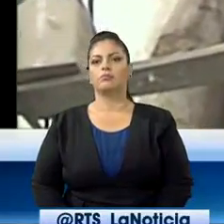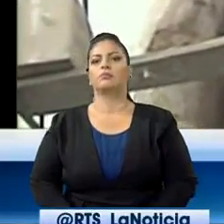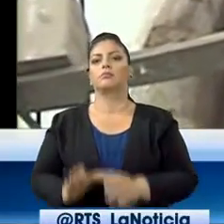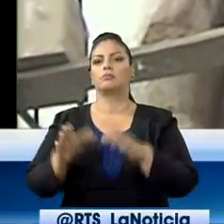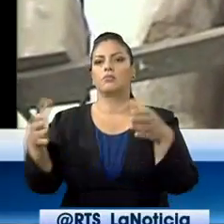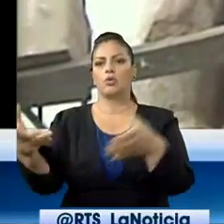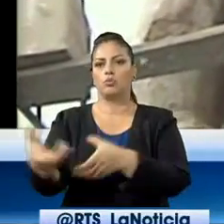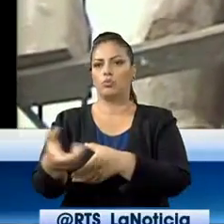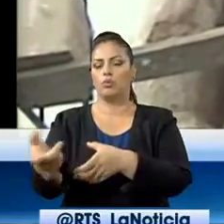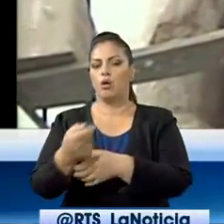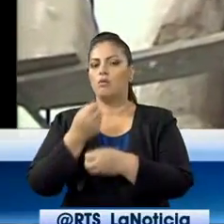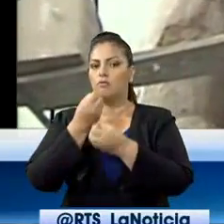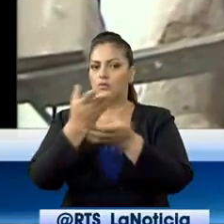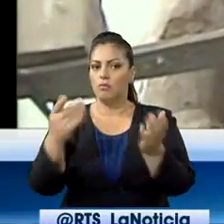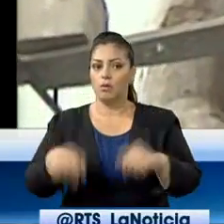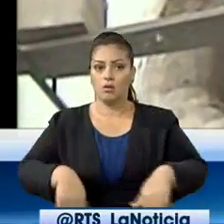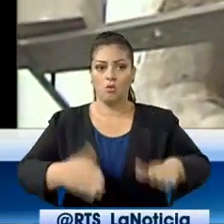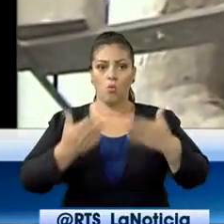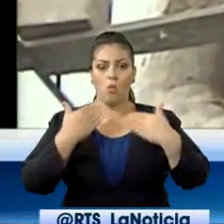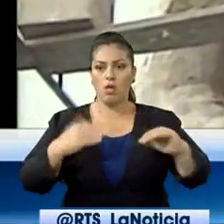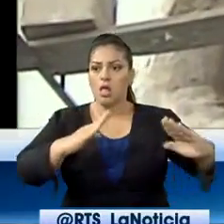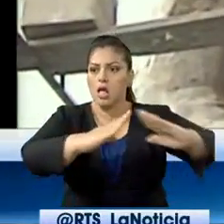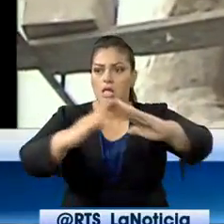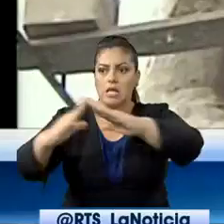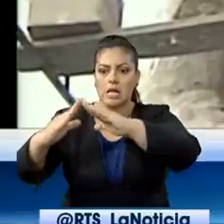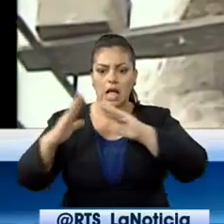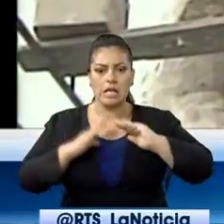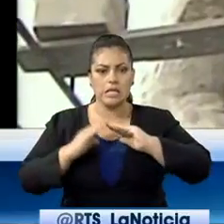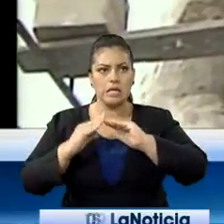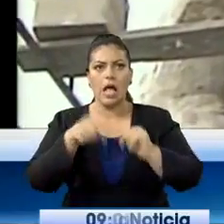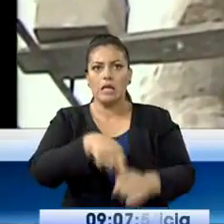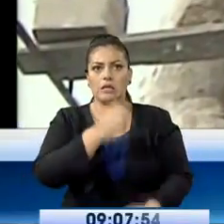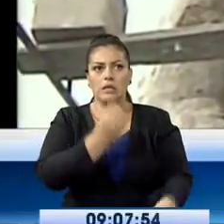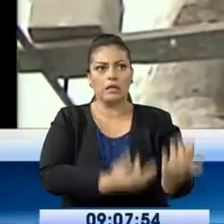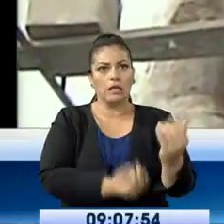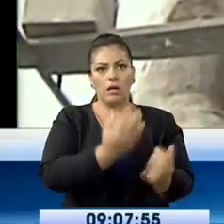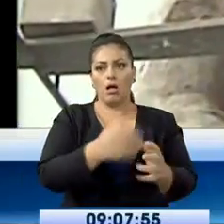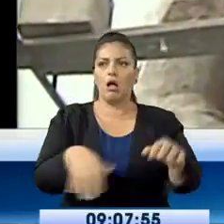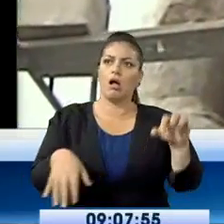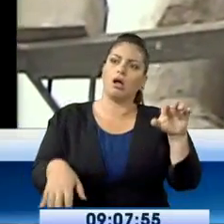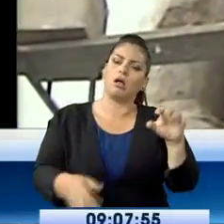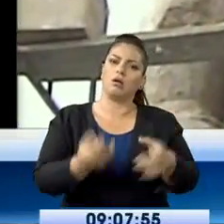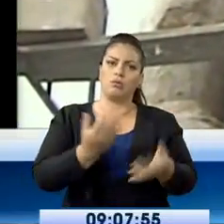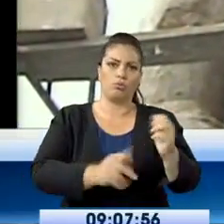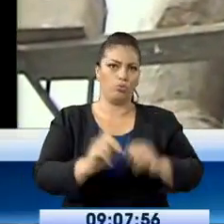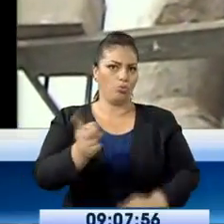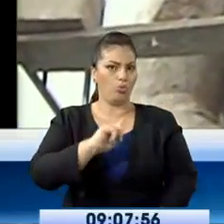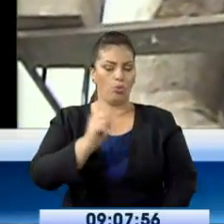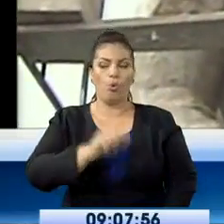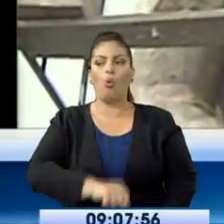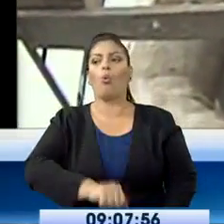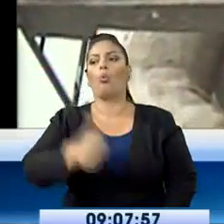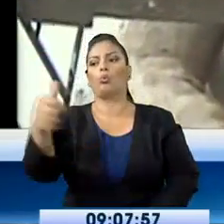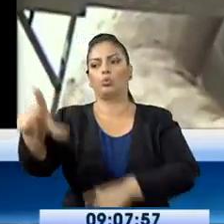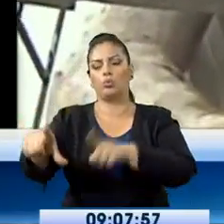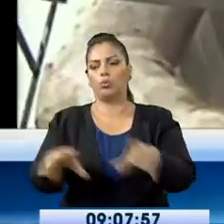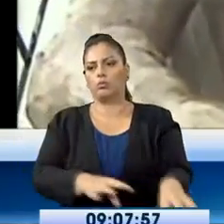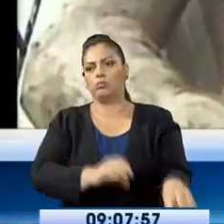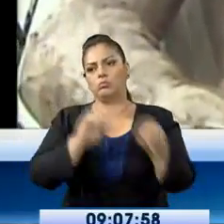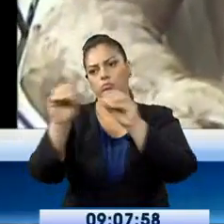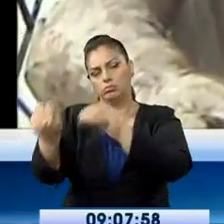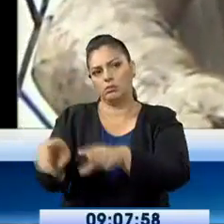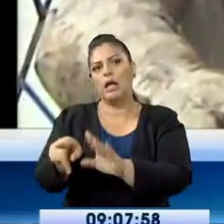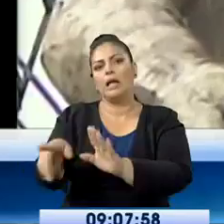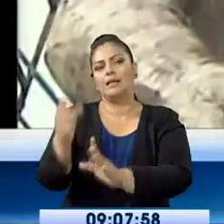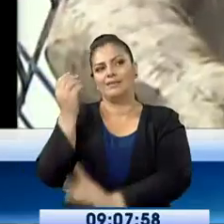desprotegido Guayaquil. Exacto. Estar en cada lado de las quemas. Entonces, hemos hecho conciencia en eso y hemos tratado de ver cómo podemos solucionar ese inconveniente